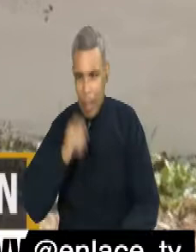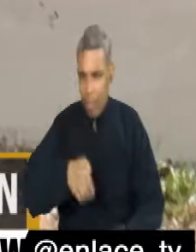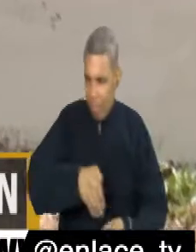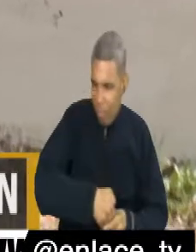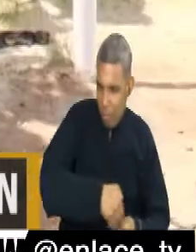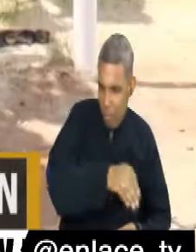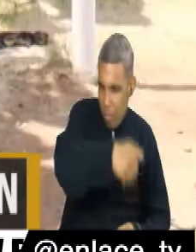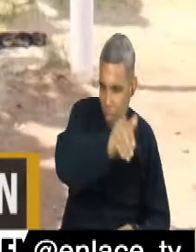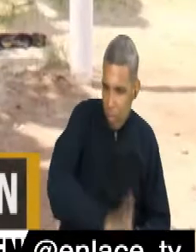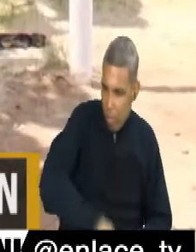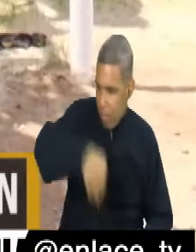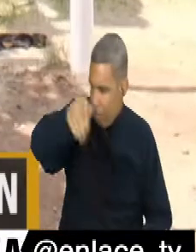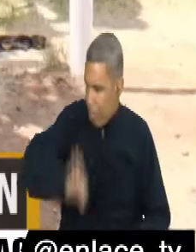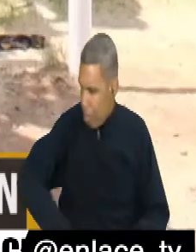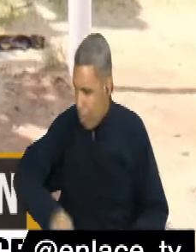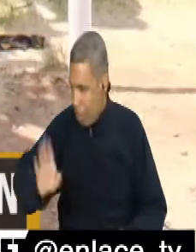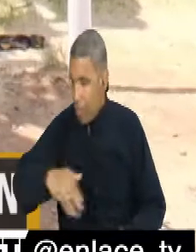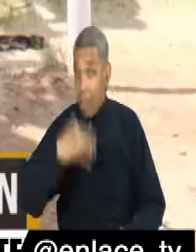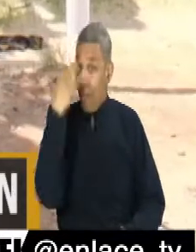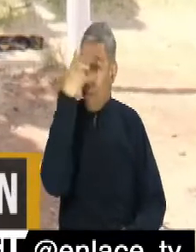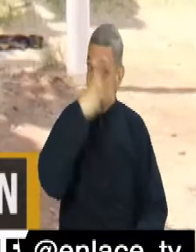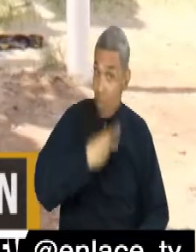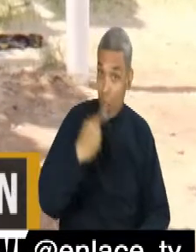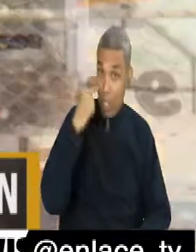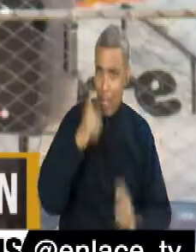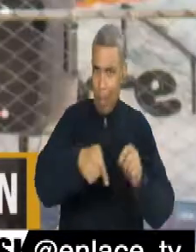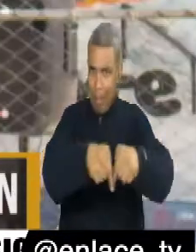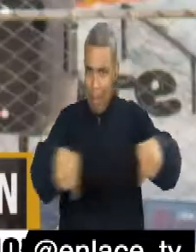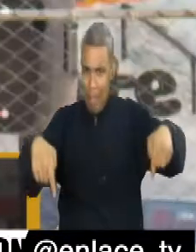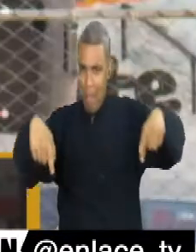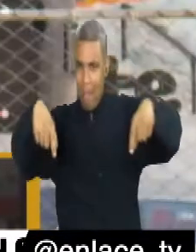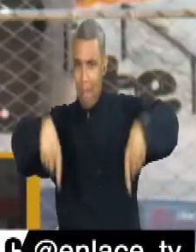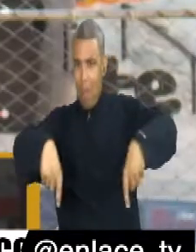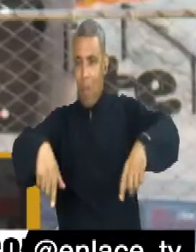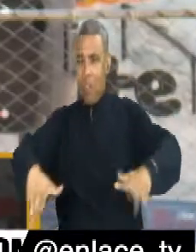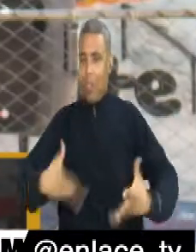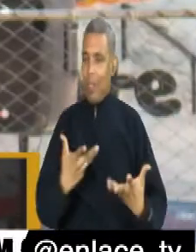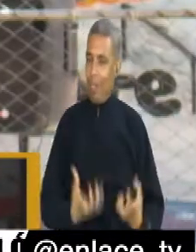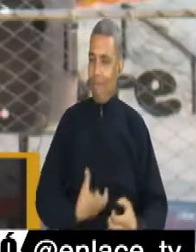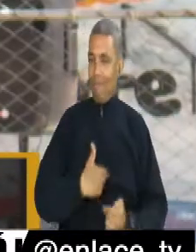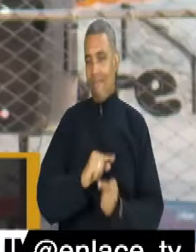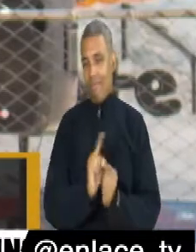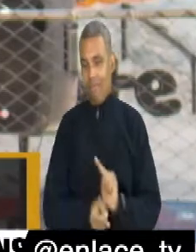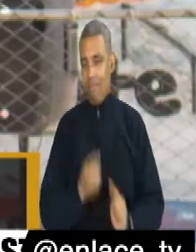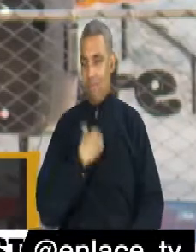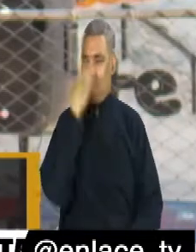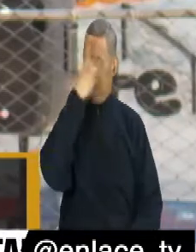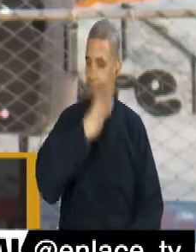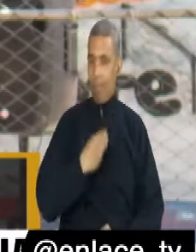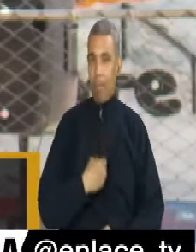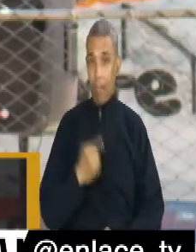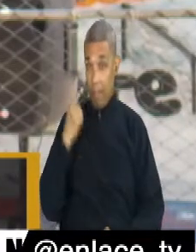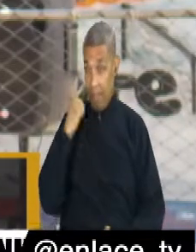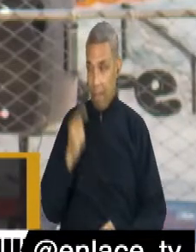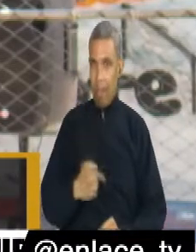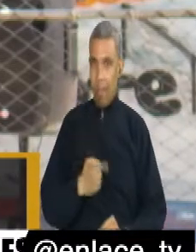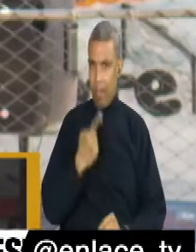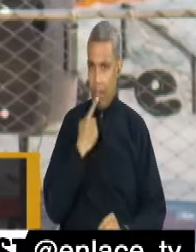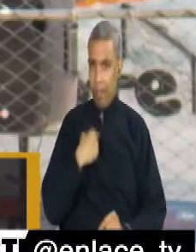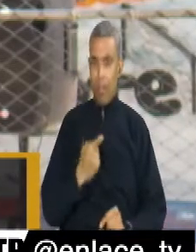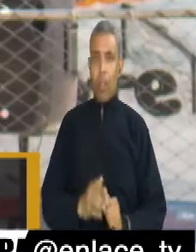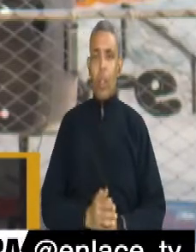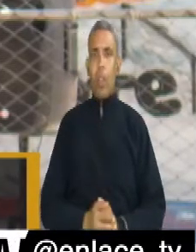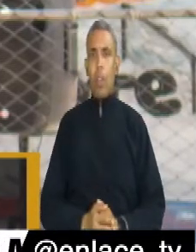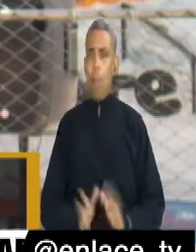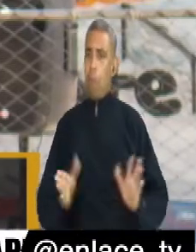una jornada de pintura para embellecer la cancha del sector. Igual, pero nosotros nos nace el corazón porque es que es una polideportiva que